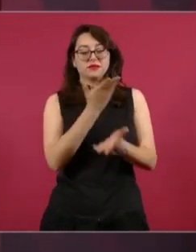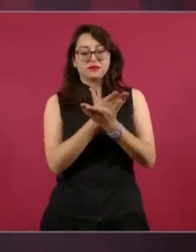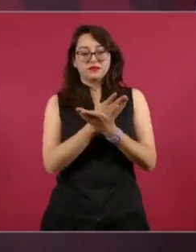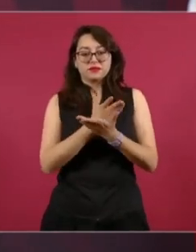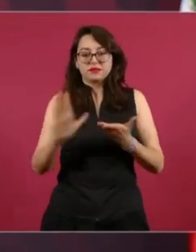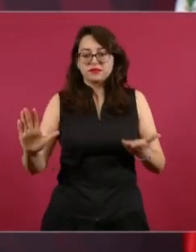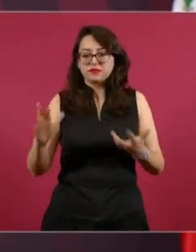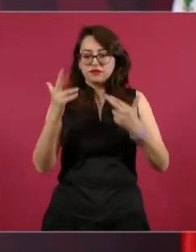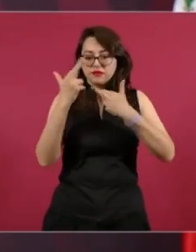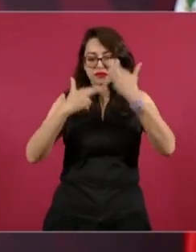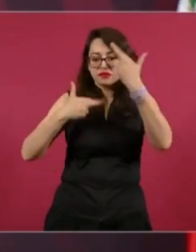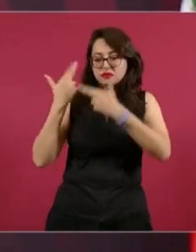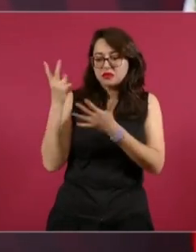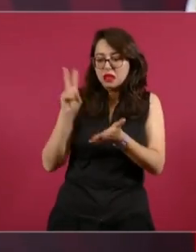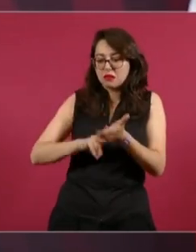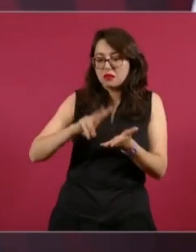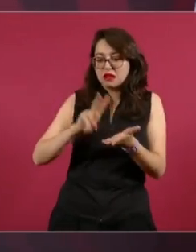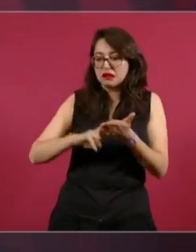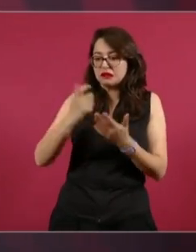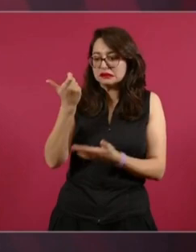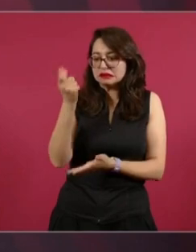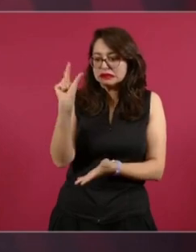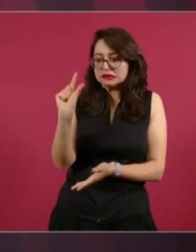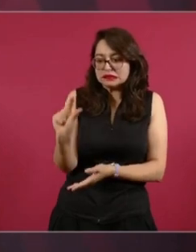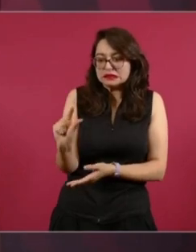se infló